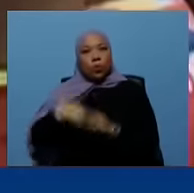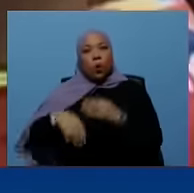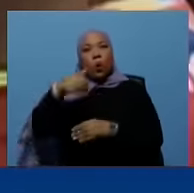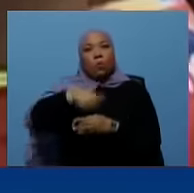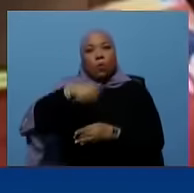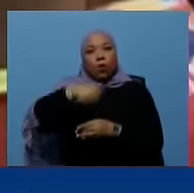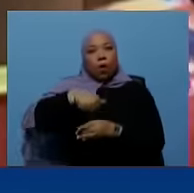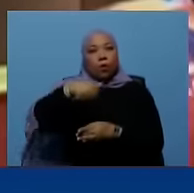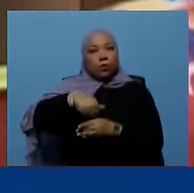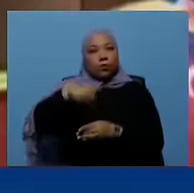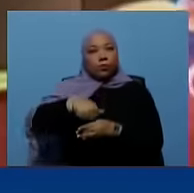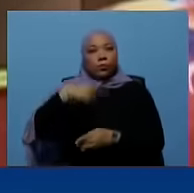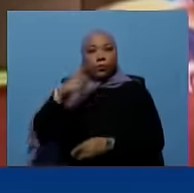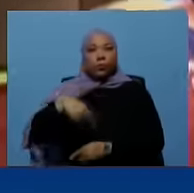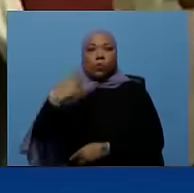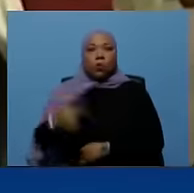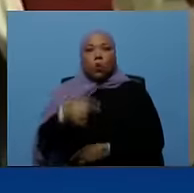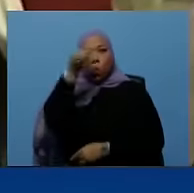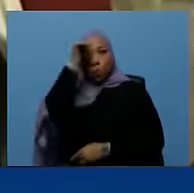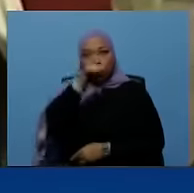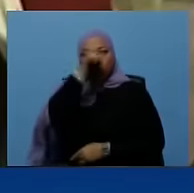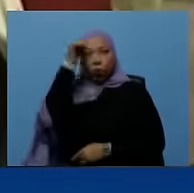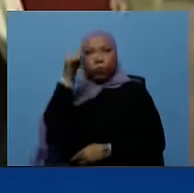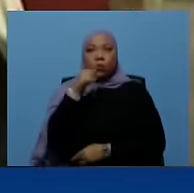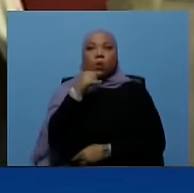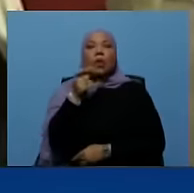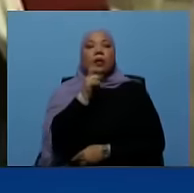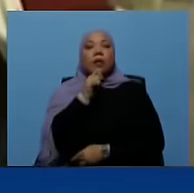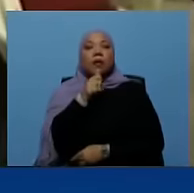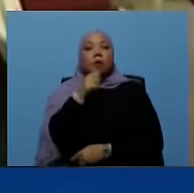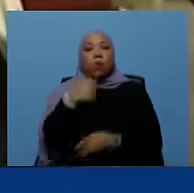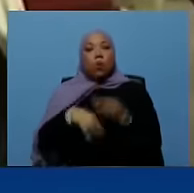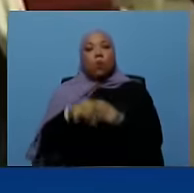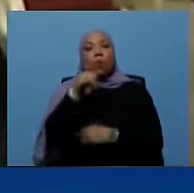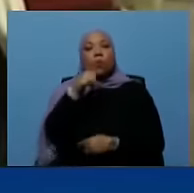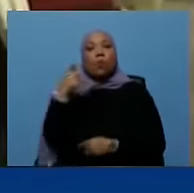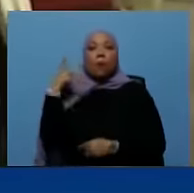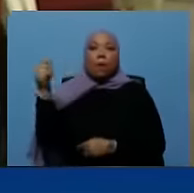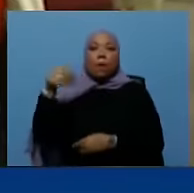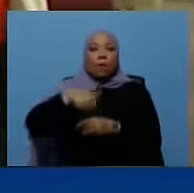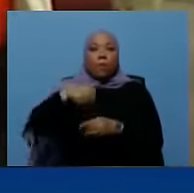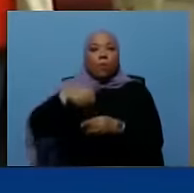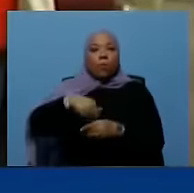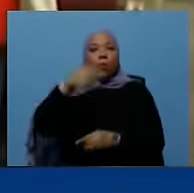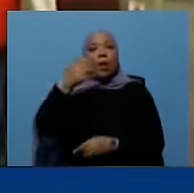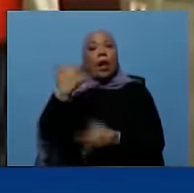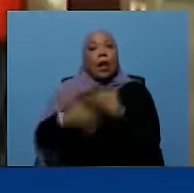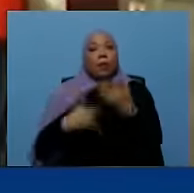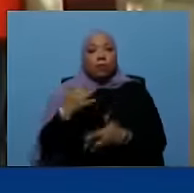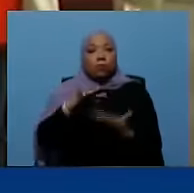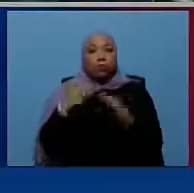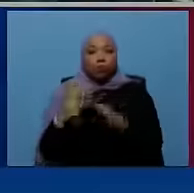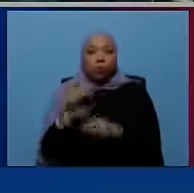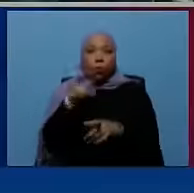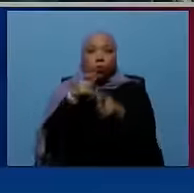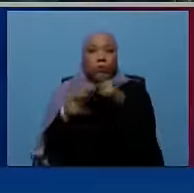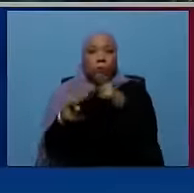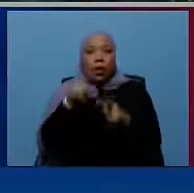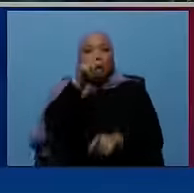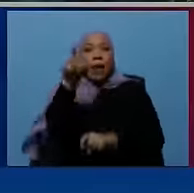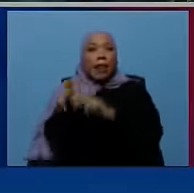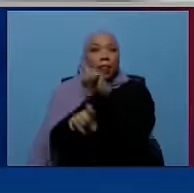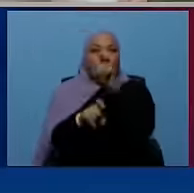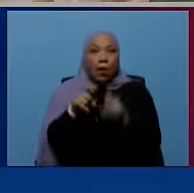votar el próximo domingo. Levanten la mano los que van a salir a votar el domingo en las elecciones de consulta